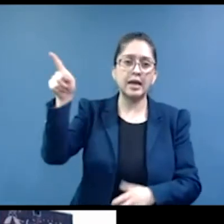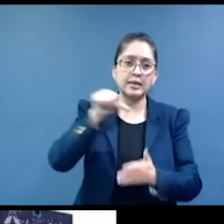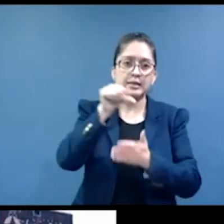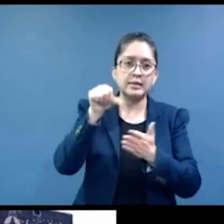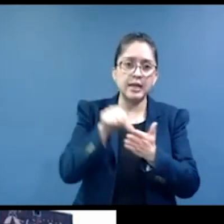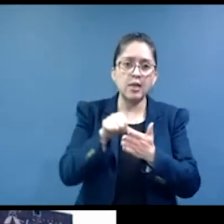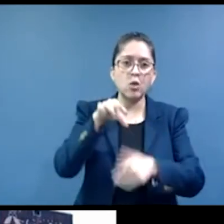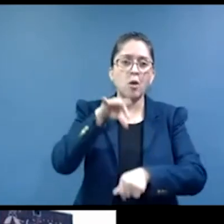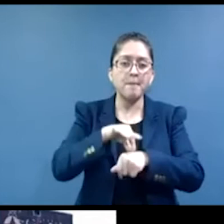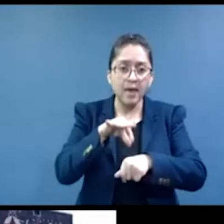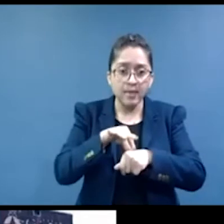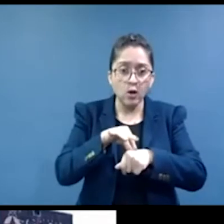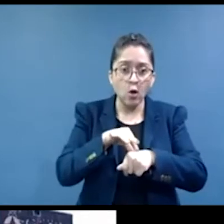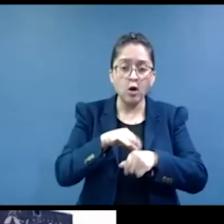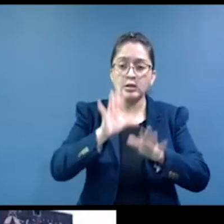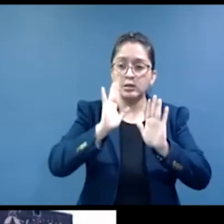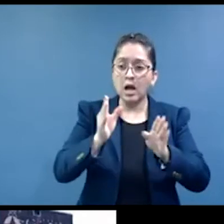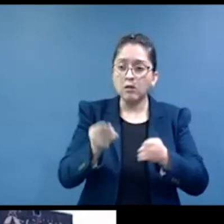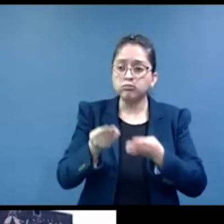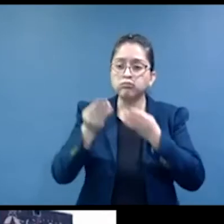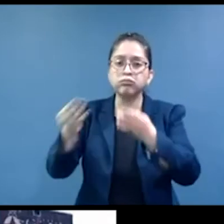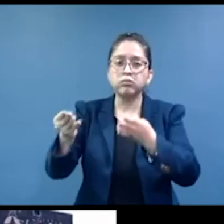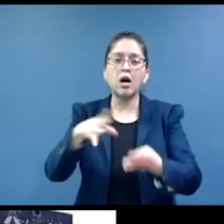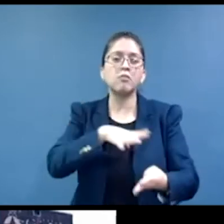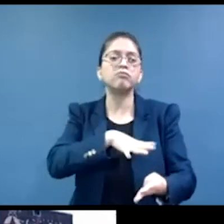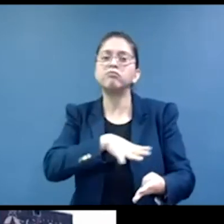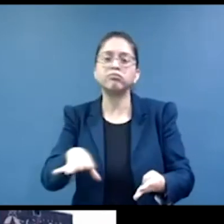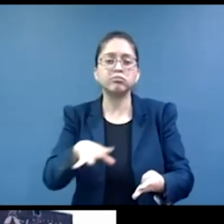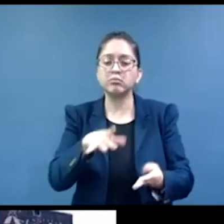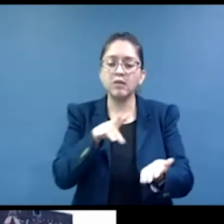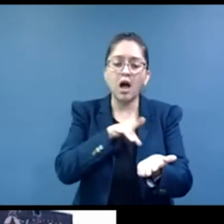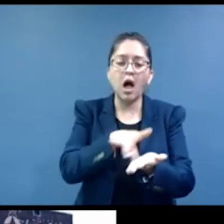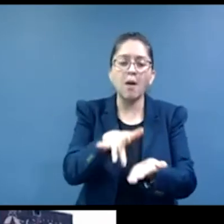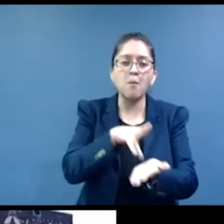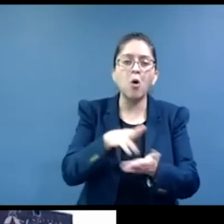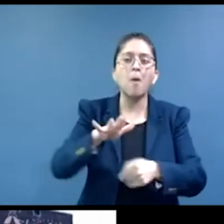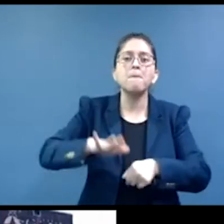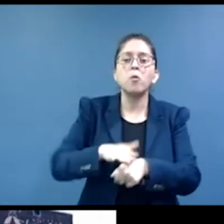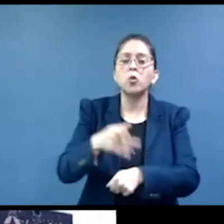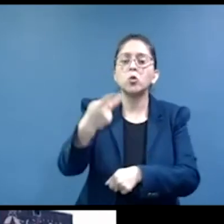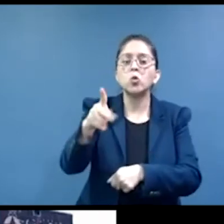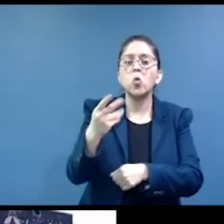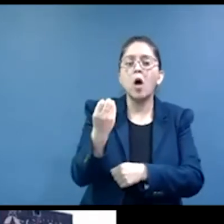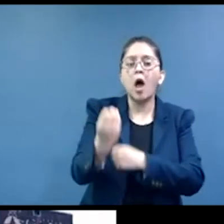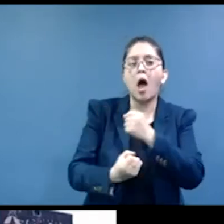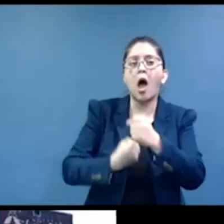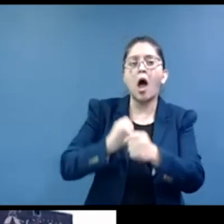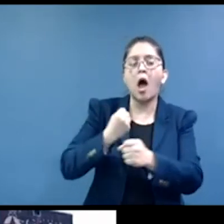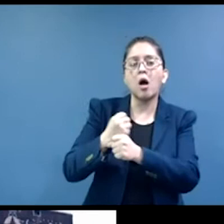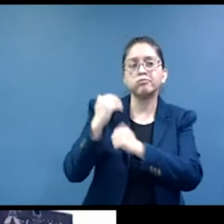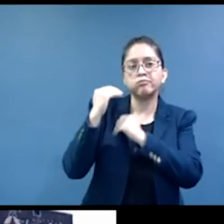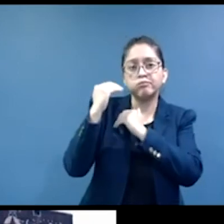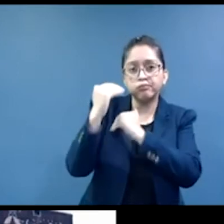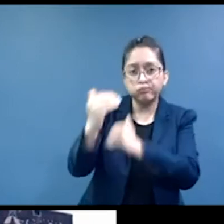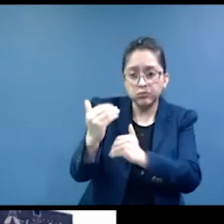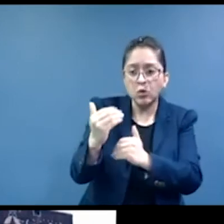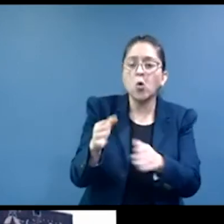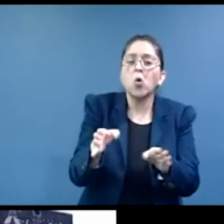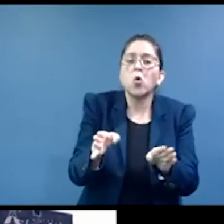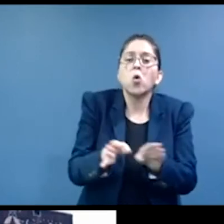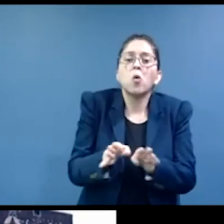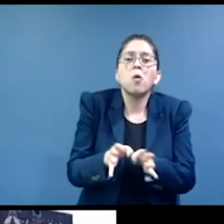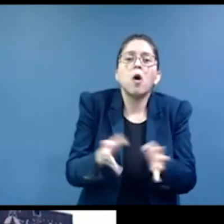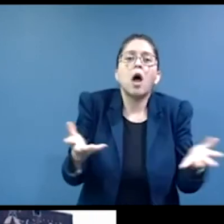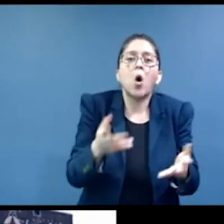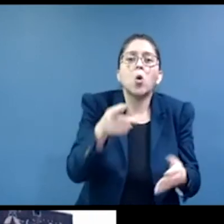acceso por un tema de edad, y cómo es que el juez en este caso, sin necesidad de que el asunto llegue a la Suprema Corte,